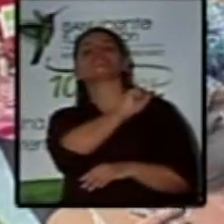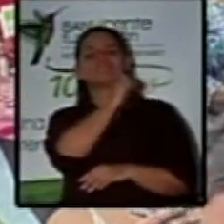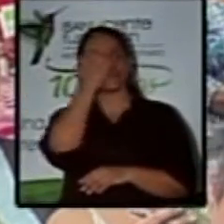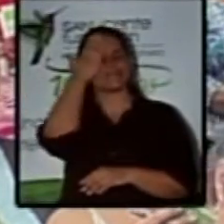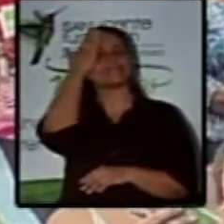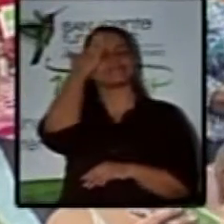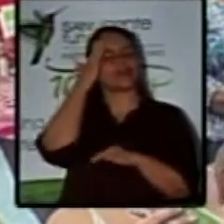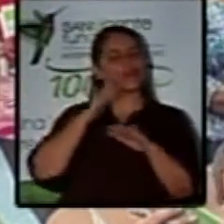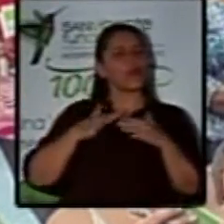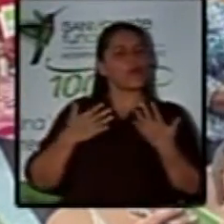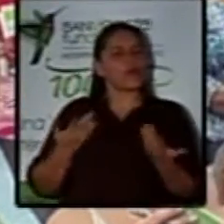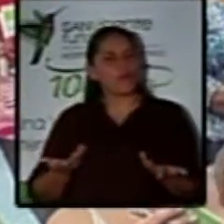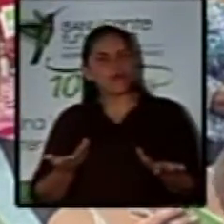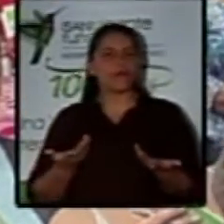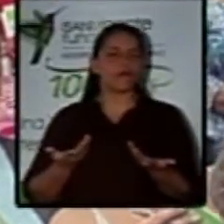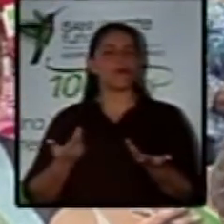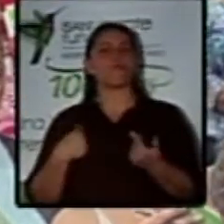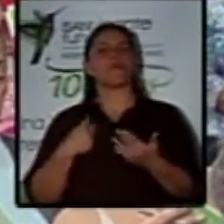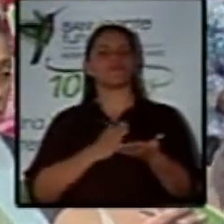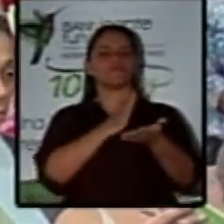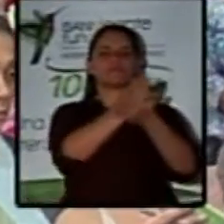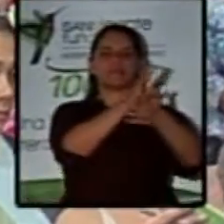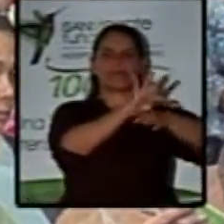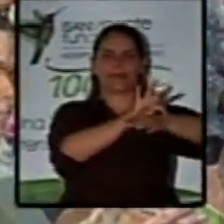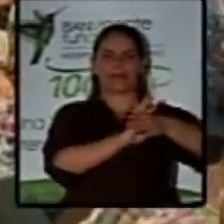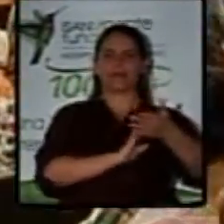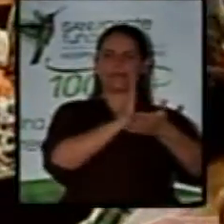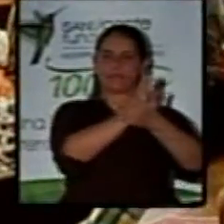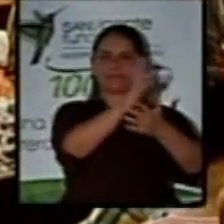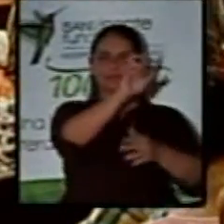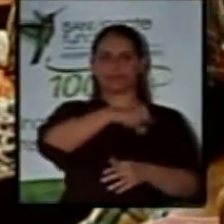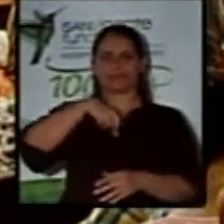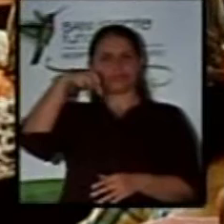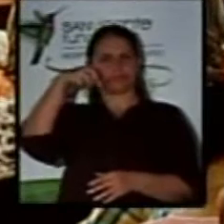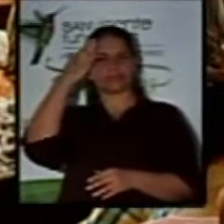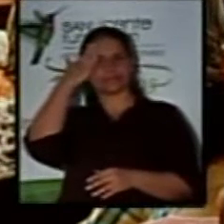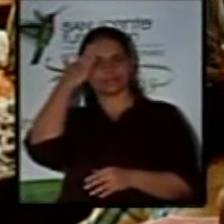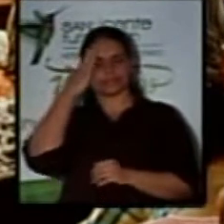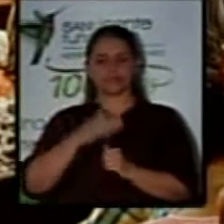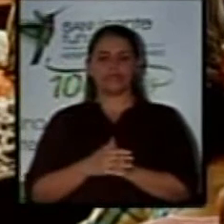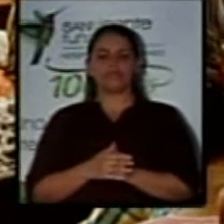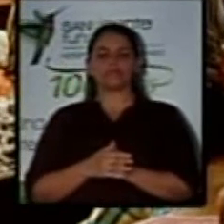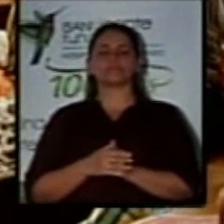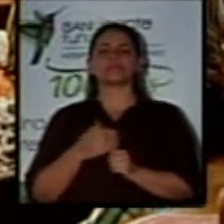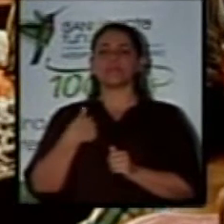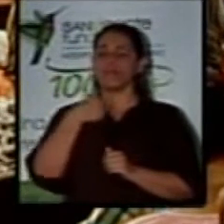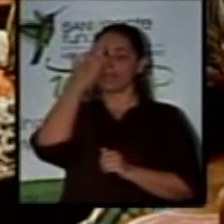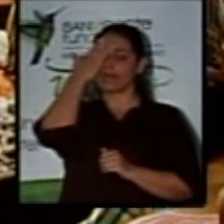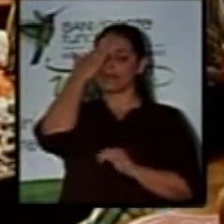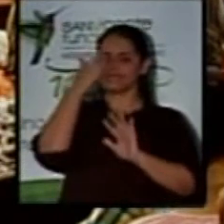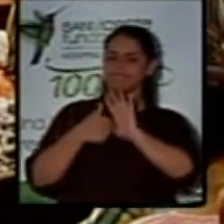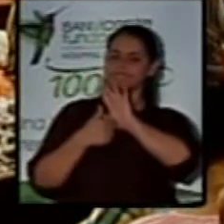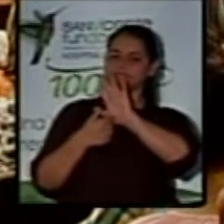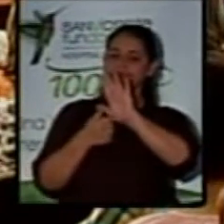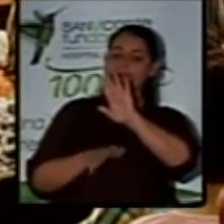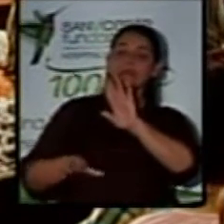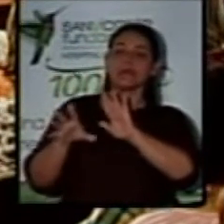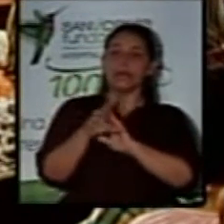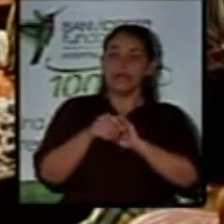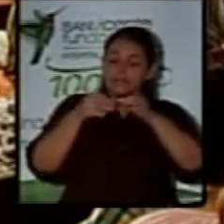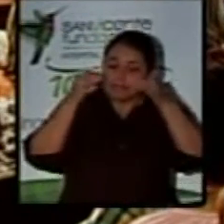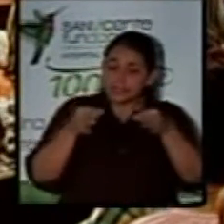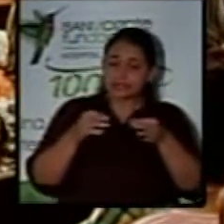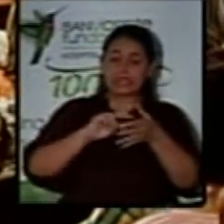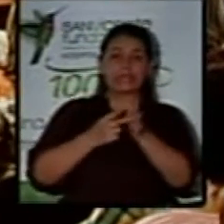para que puedan ir ustedes mismos a consulta con médicos profesionales. Les recordamos que esto por ningún motivo reemplaza